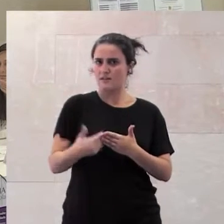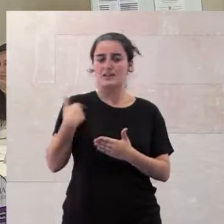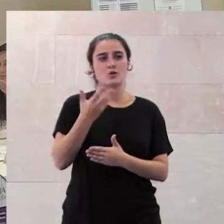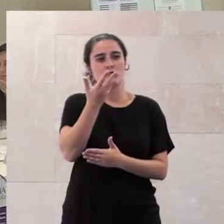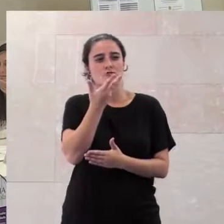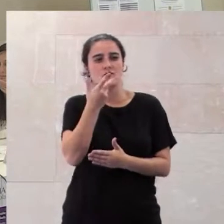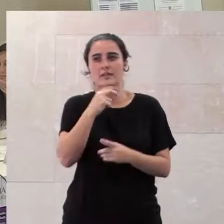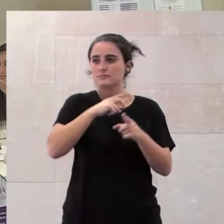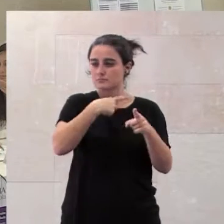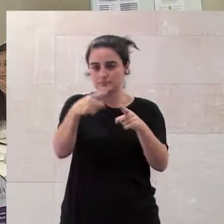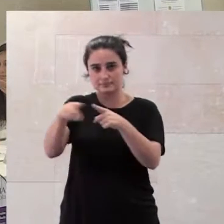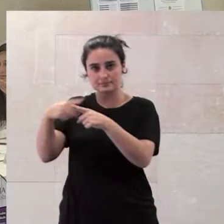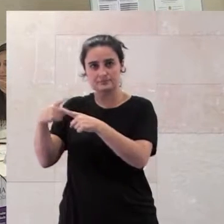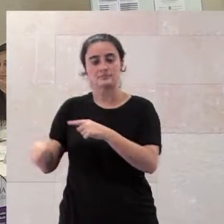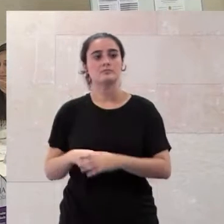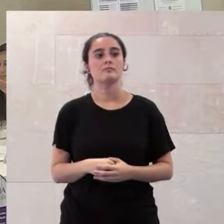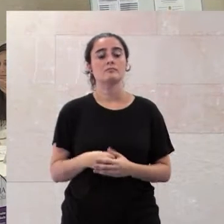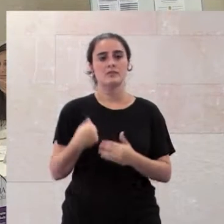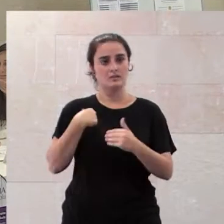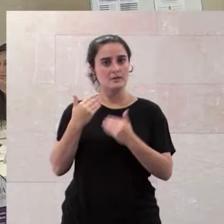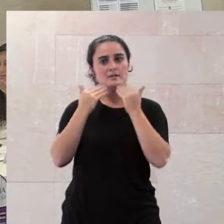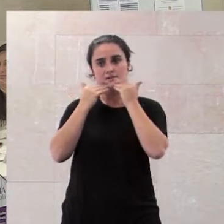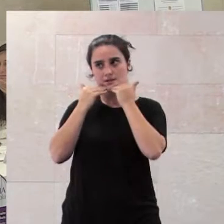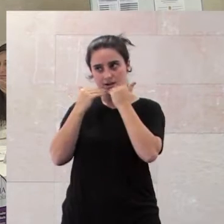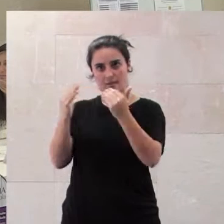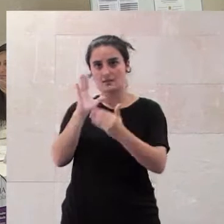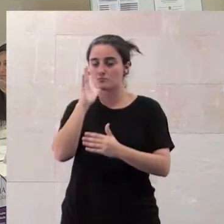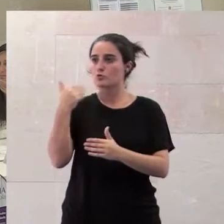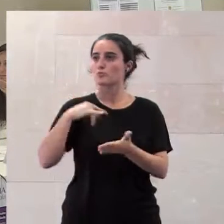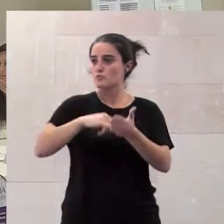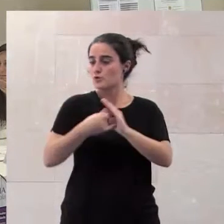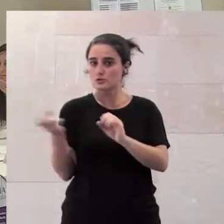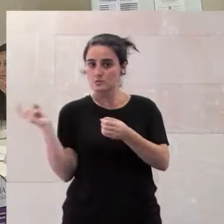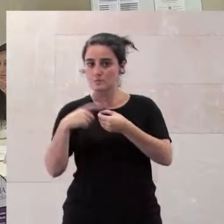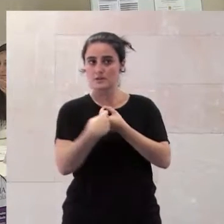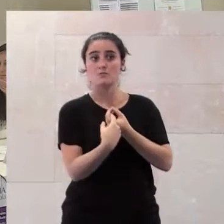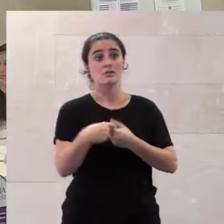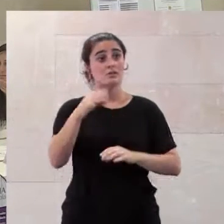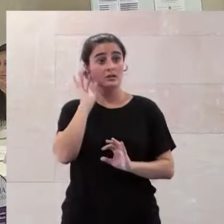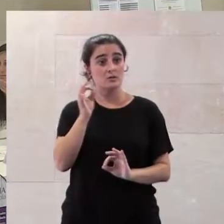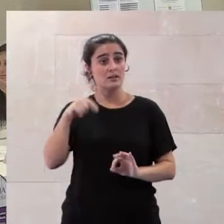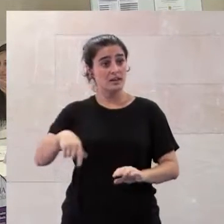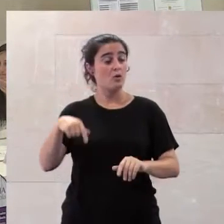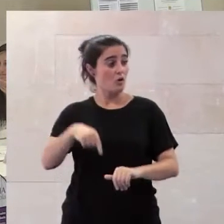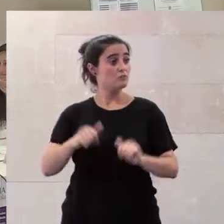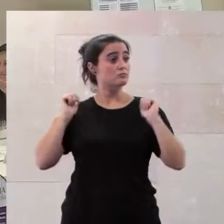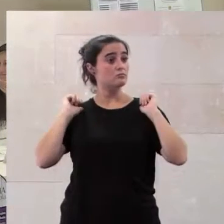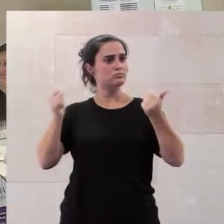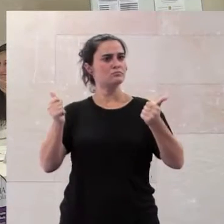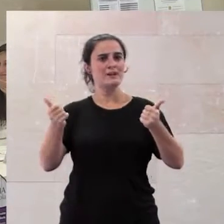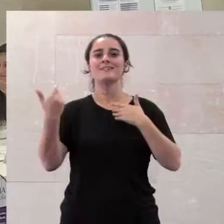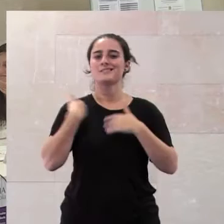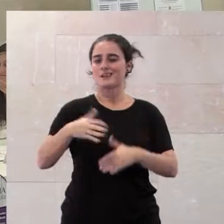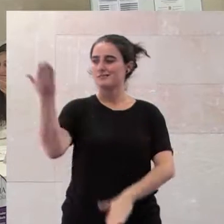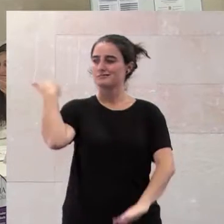otras realidades, lo cual también estoy muy agradecida de formar parte de este proyecto que, bueno, inicia hoy, pero entiendo que habrá iniciado hace mucho